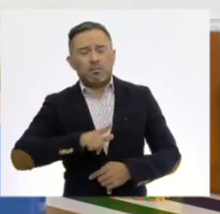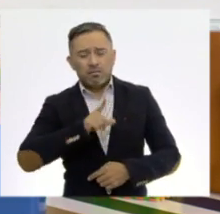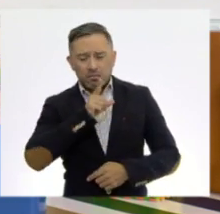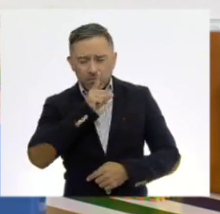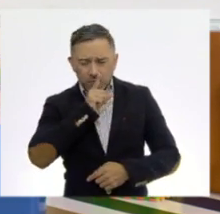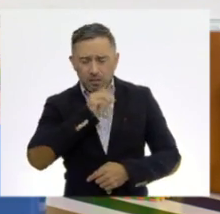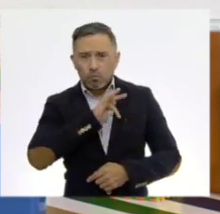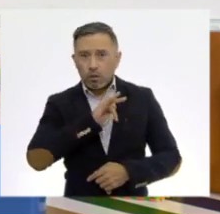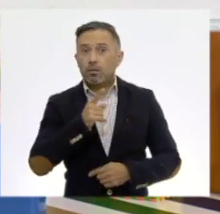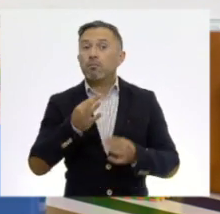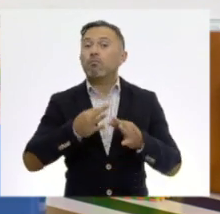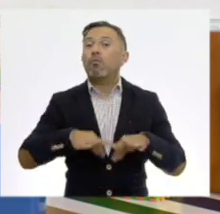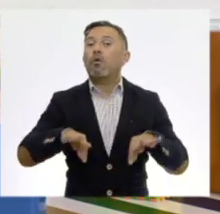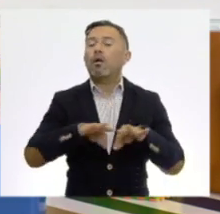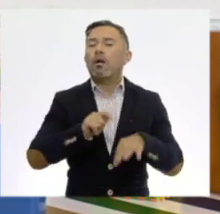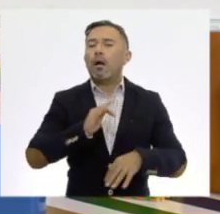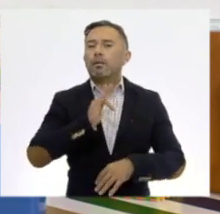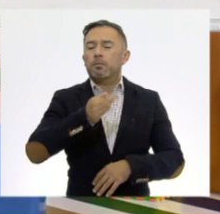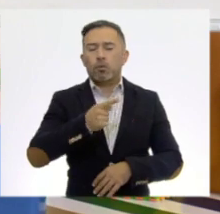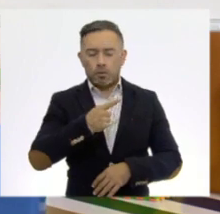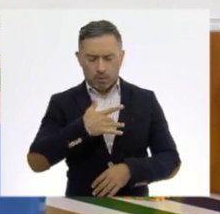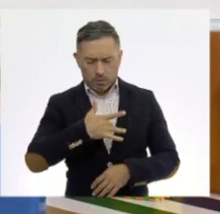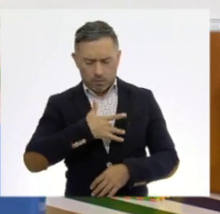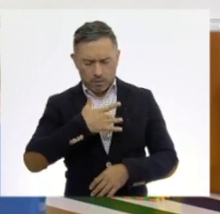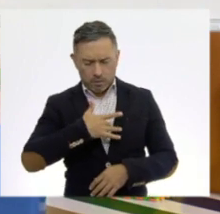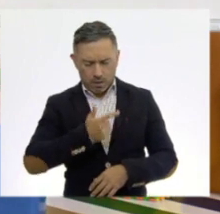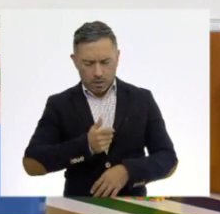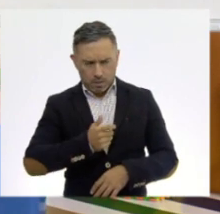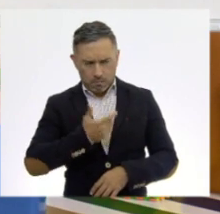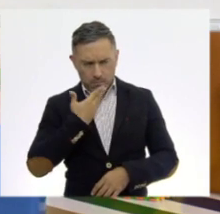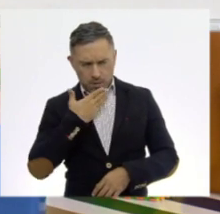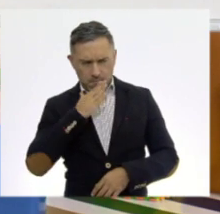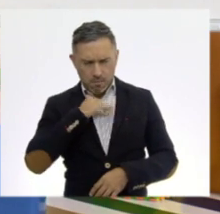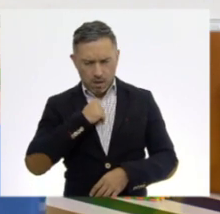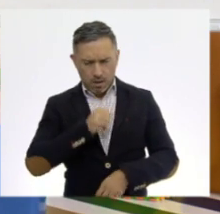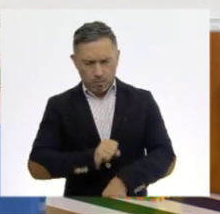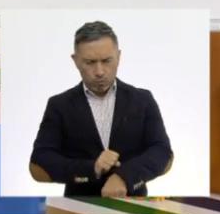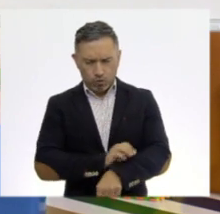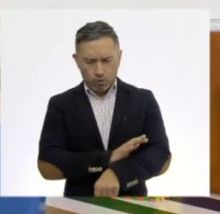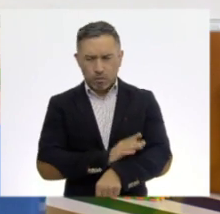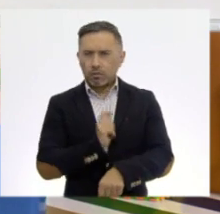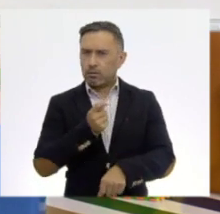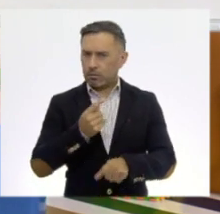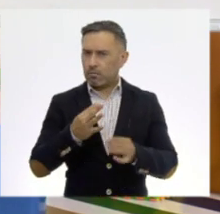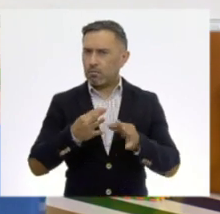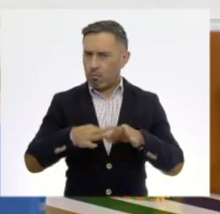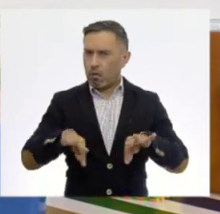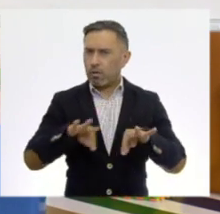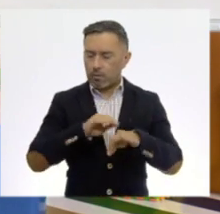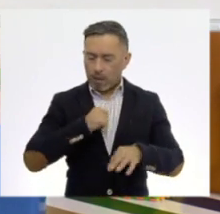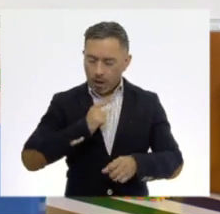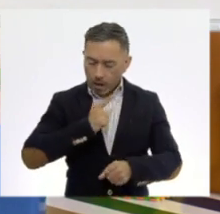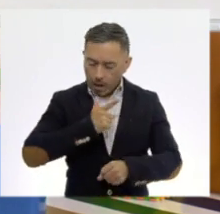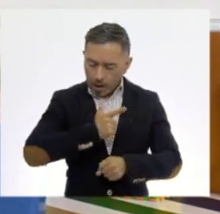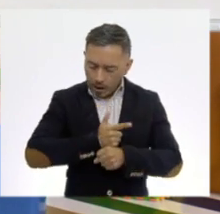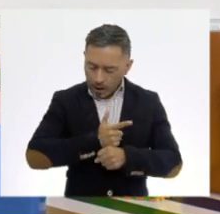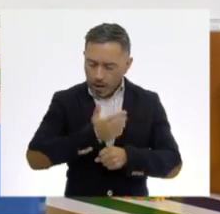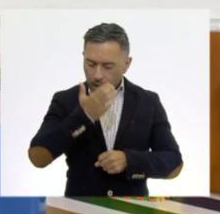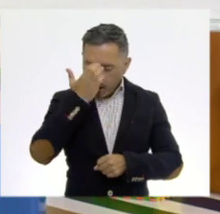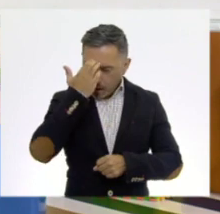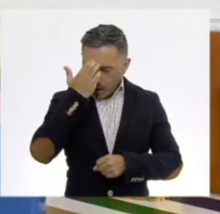que reconozcas cuál es esa o esas emociones. ¿Por qué crees que es importante reconocerlas y, si es